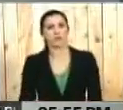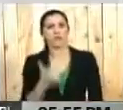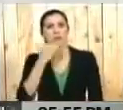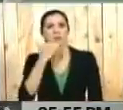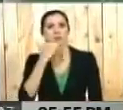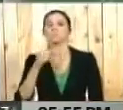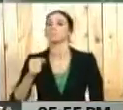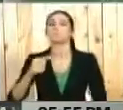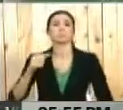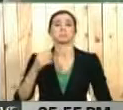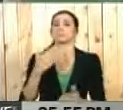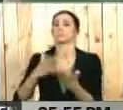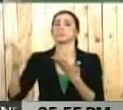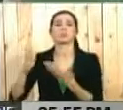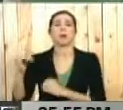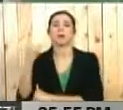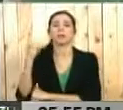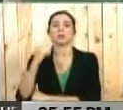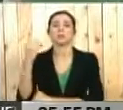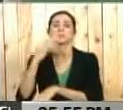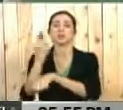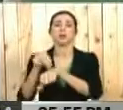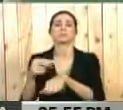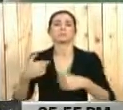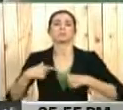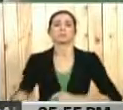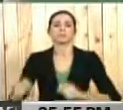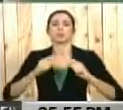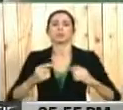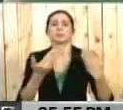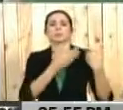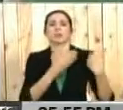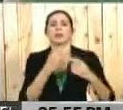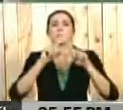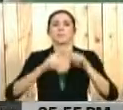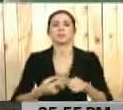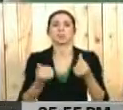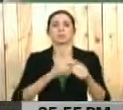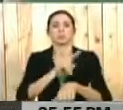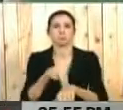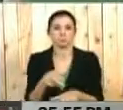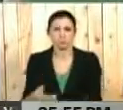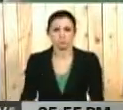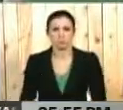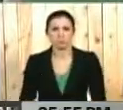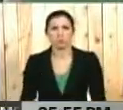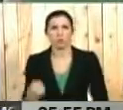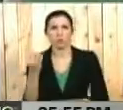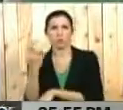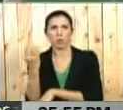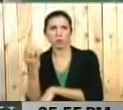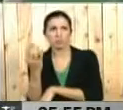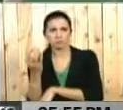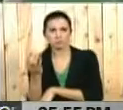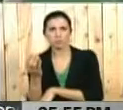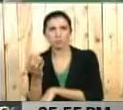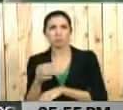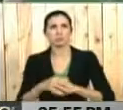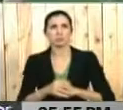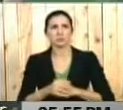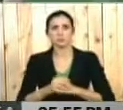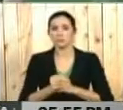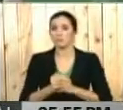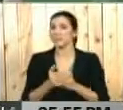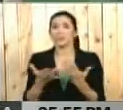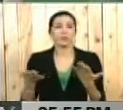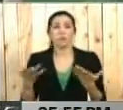de poderes. Crear esta figura que van a llevar este presupuesto a un Congreso de la Patria, a un Congreso del PSUV, es absolutamente ilegal, porque